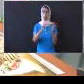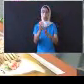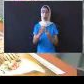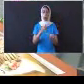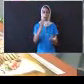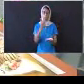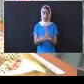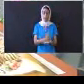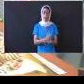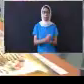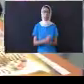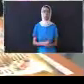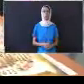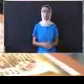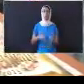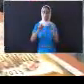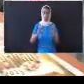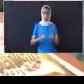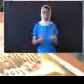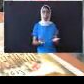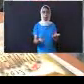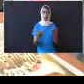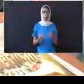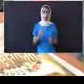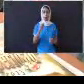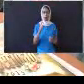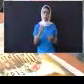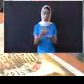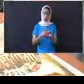amén. Le puedo dar una ofrenda de palmas a nuestro buen Dios.